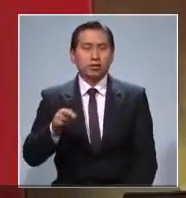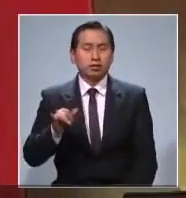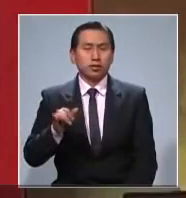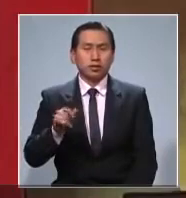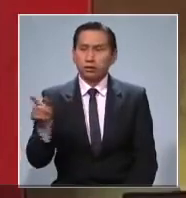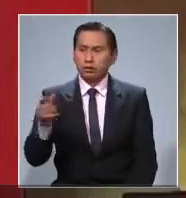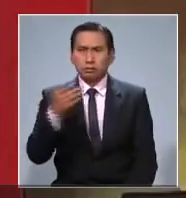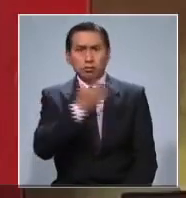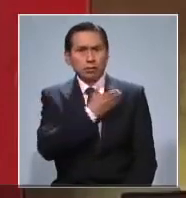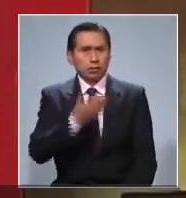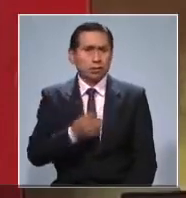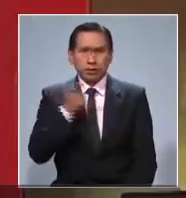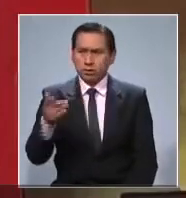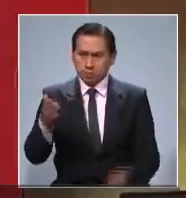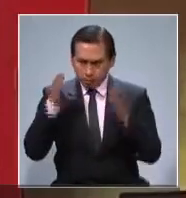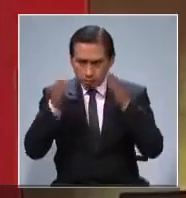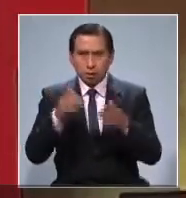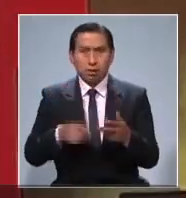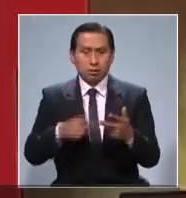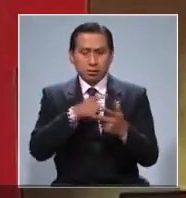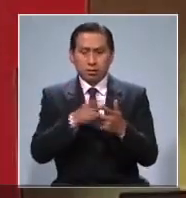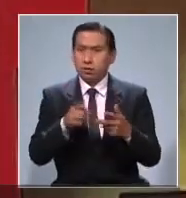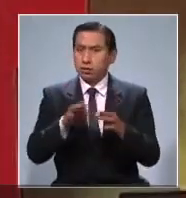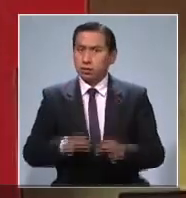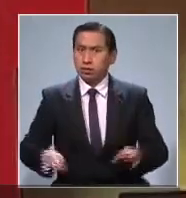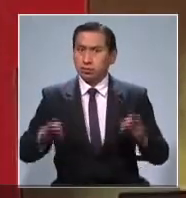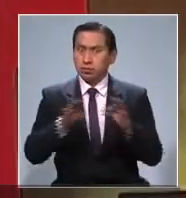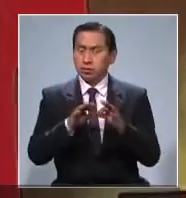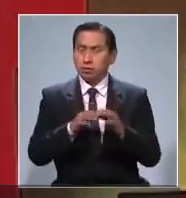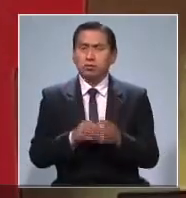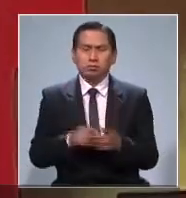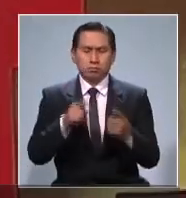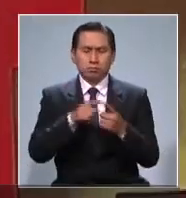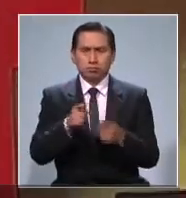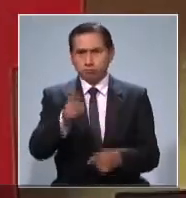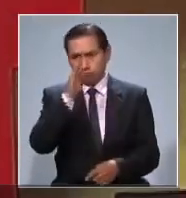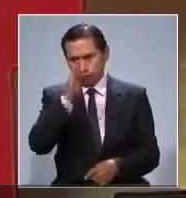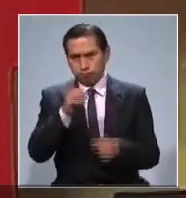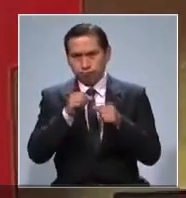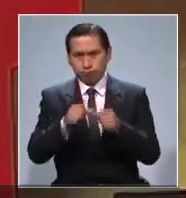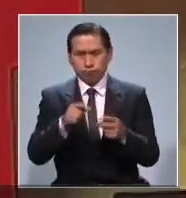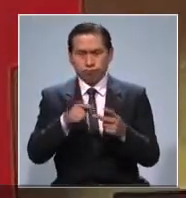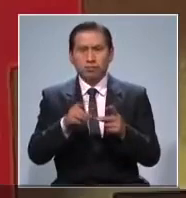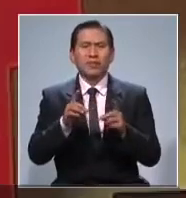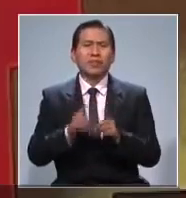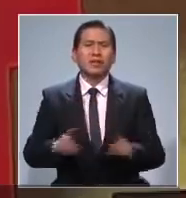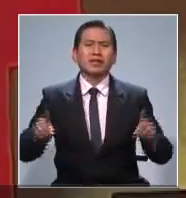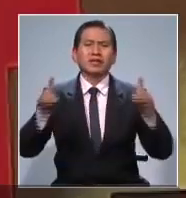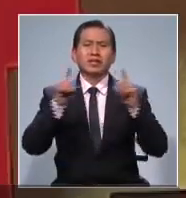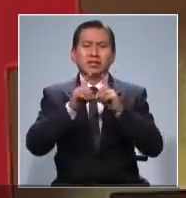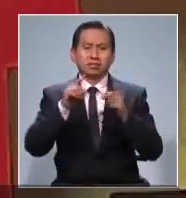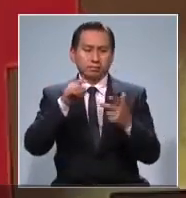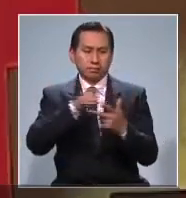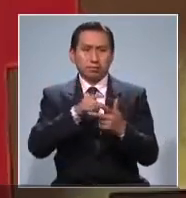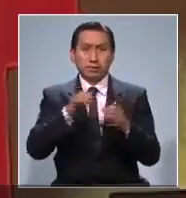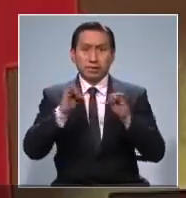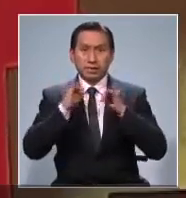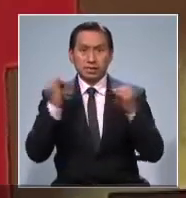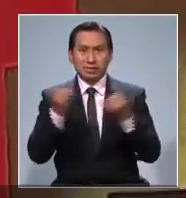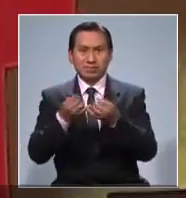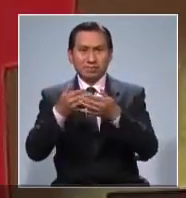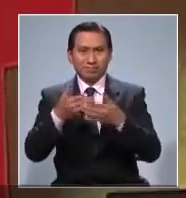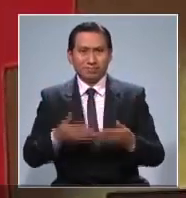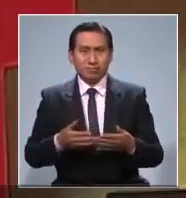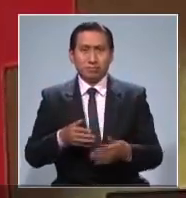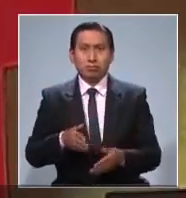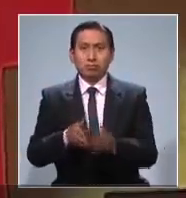que tiene que trabajar bajo tres principales elementos. Ha hablado de la disciplina, dignidad y la institucionalidad. Además, ha pedido